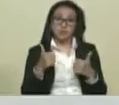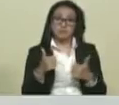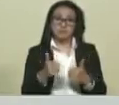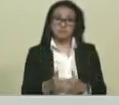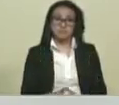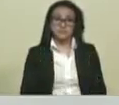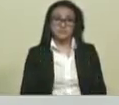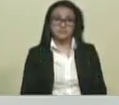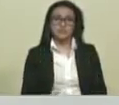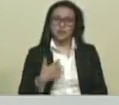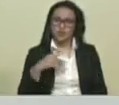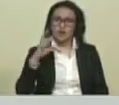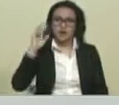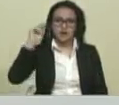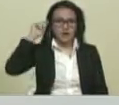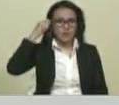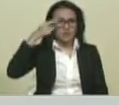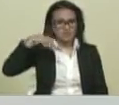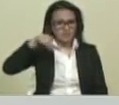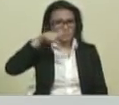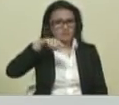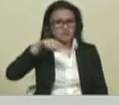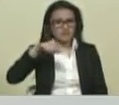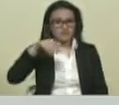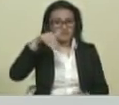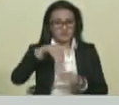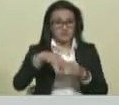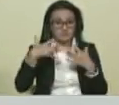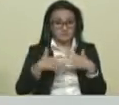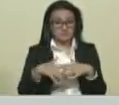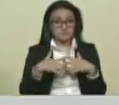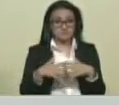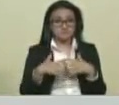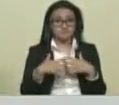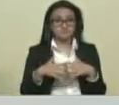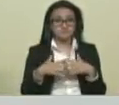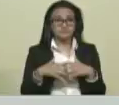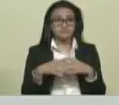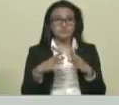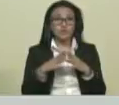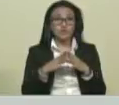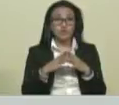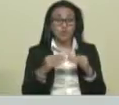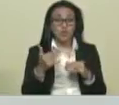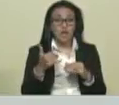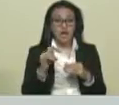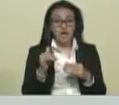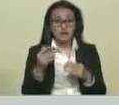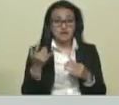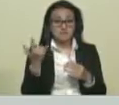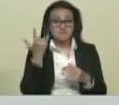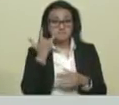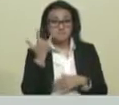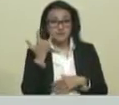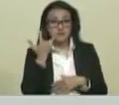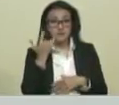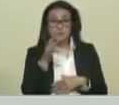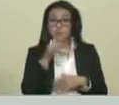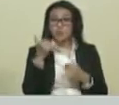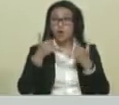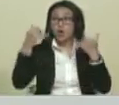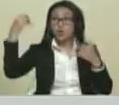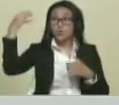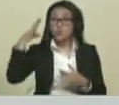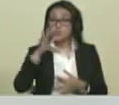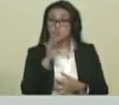y recordar una vez más que las máquinas de votación tienen, todas tienen baterías, es decir, que si no hay electricidad